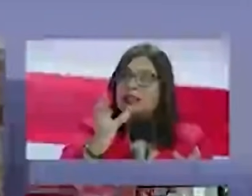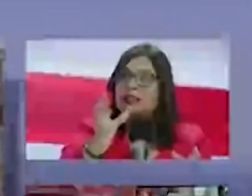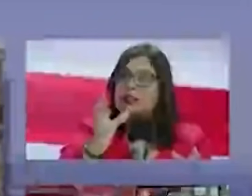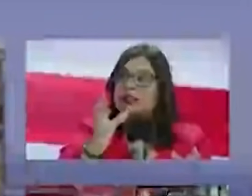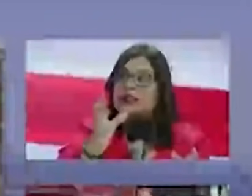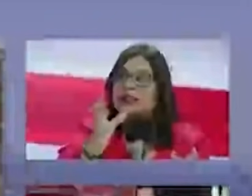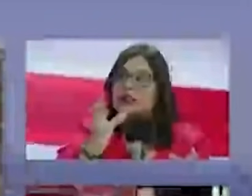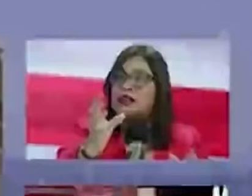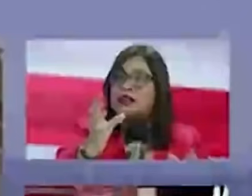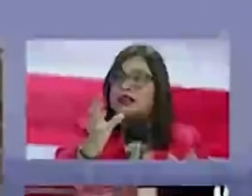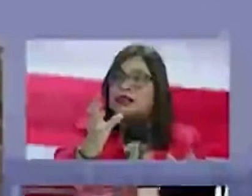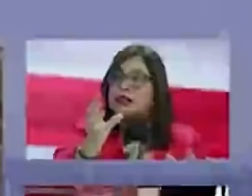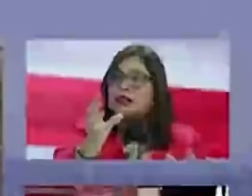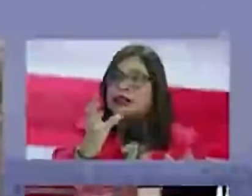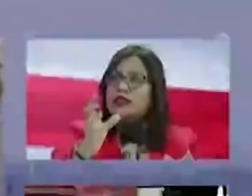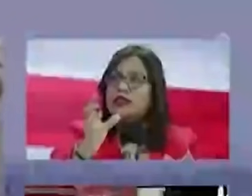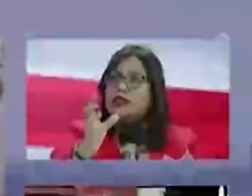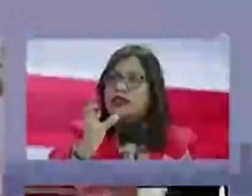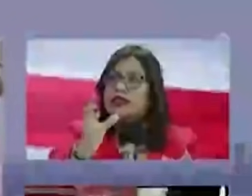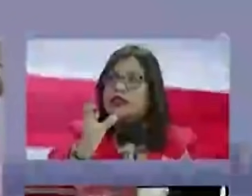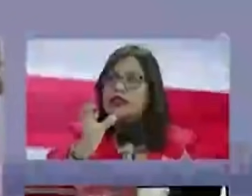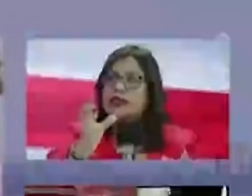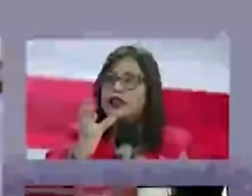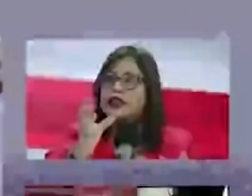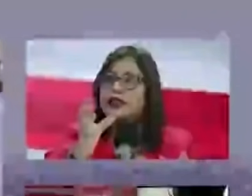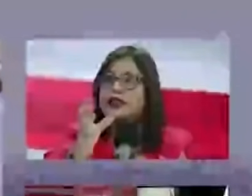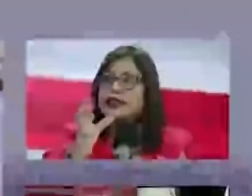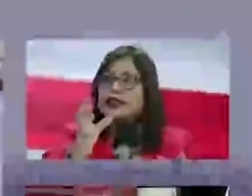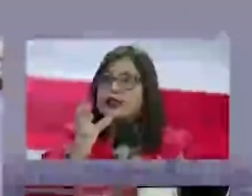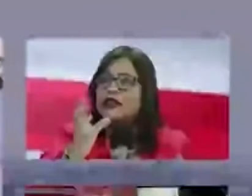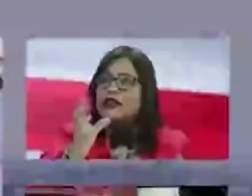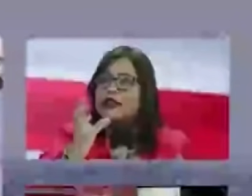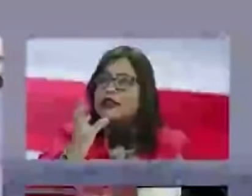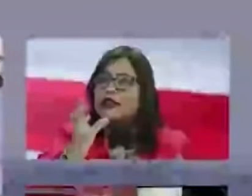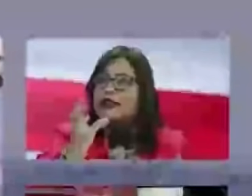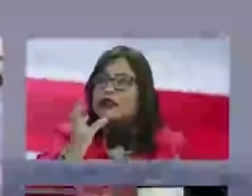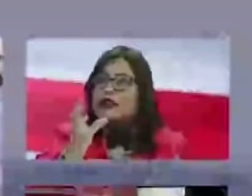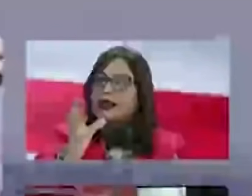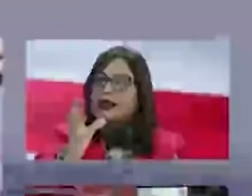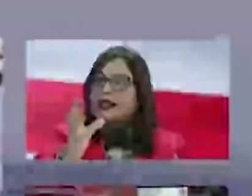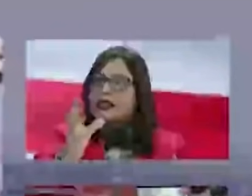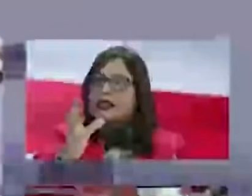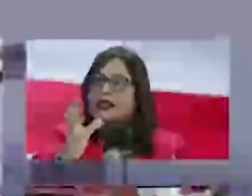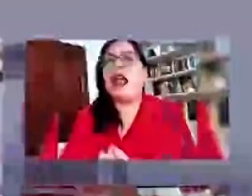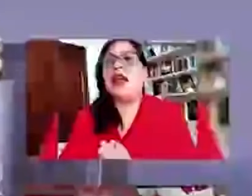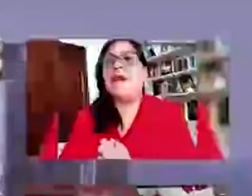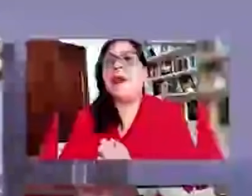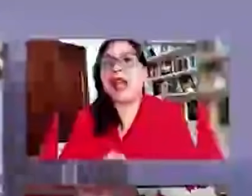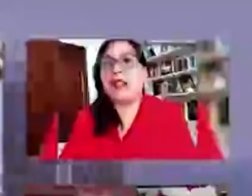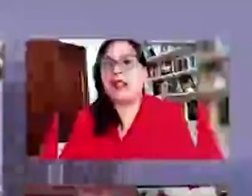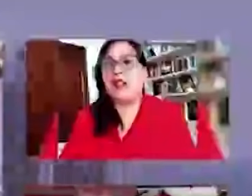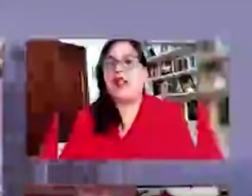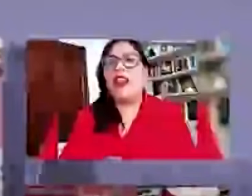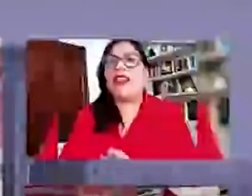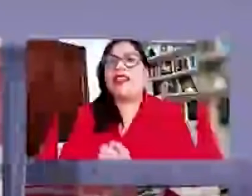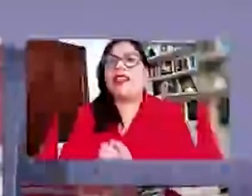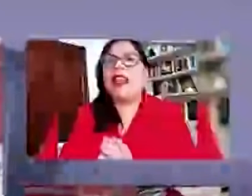en el siguiente punto. El recurso de amparo para que no se elija a los miembros del Tribunal Constitucional